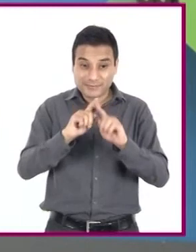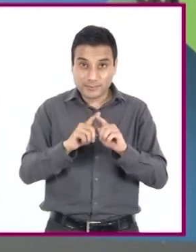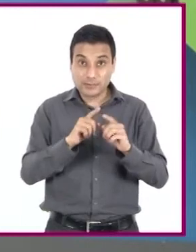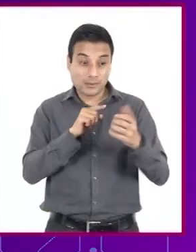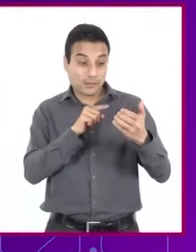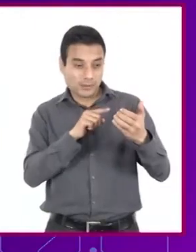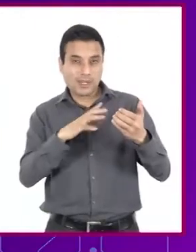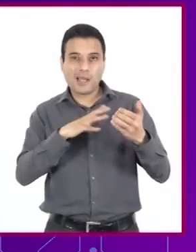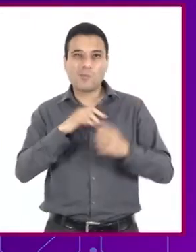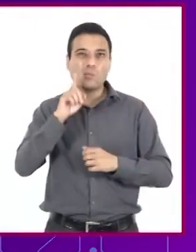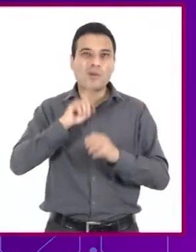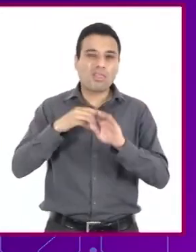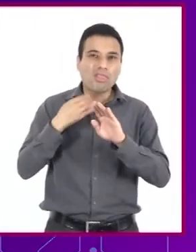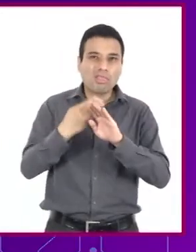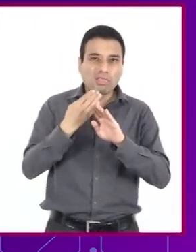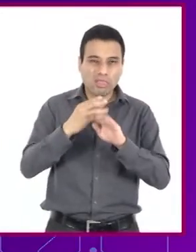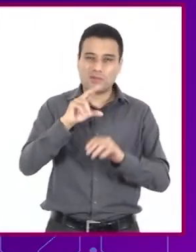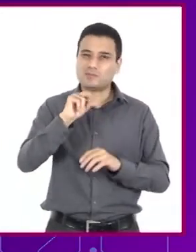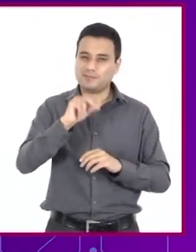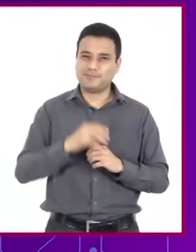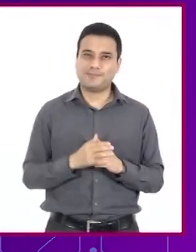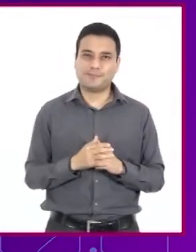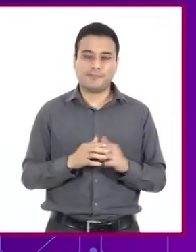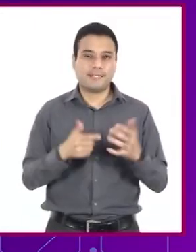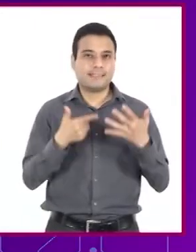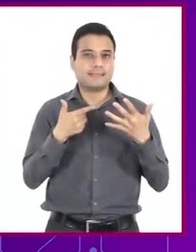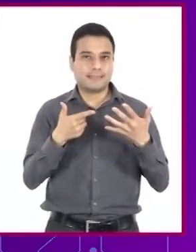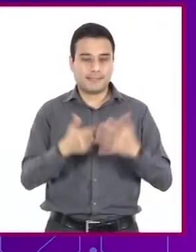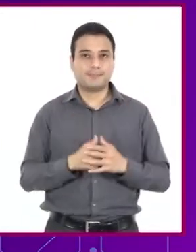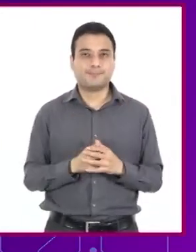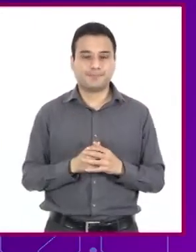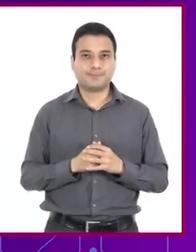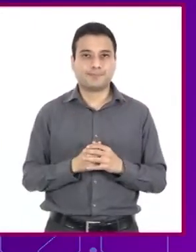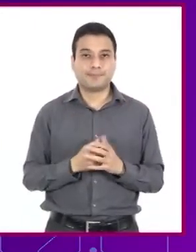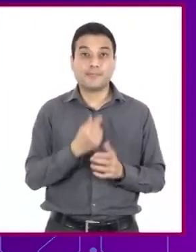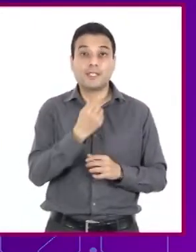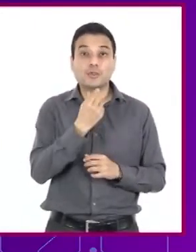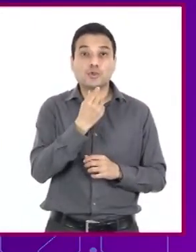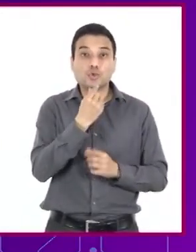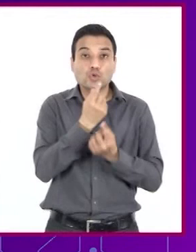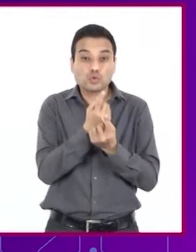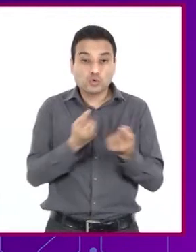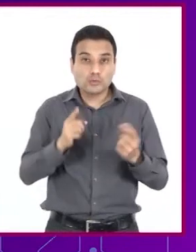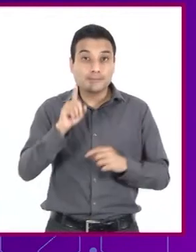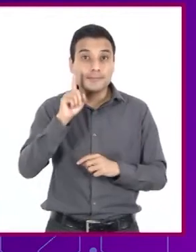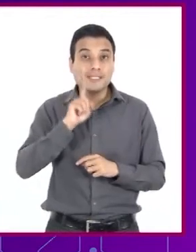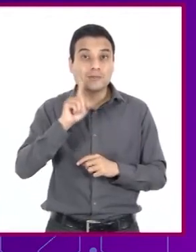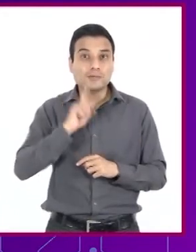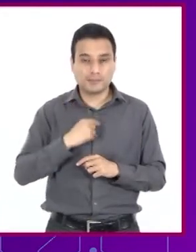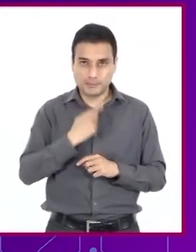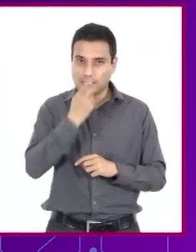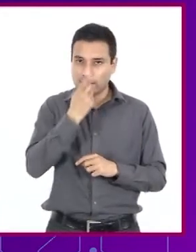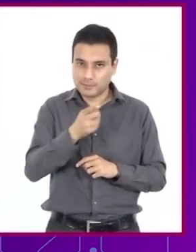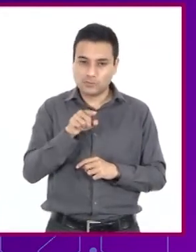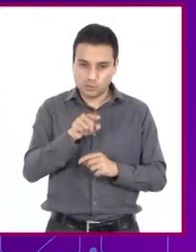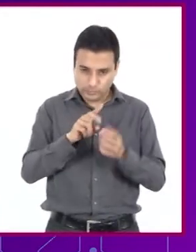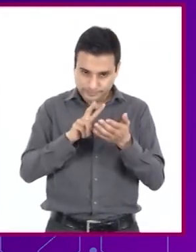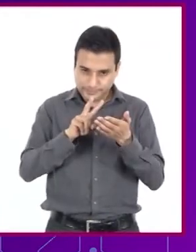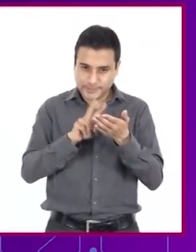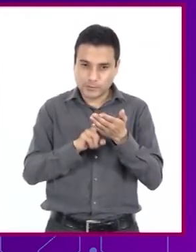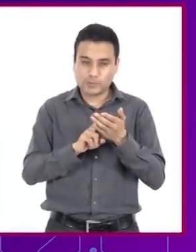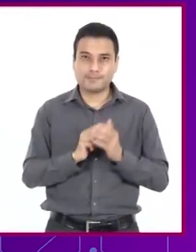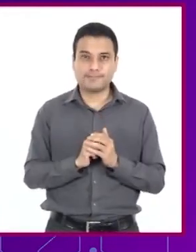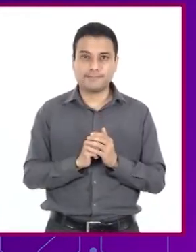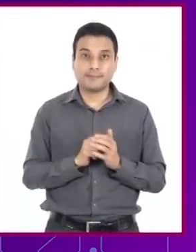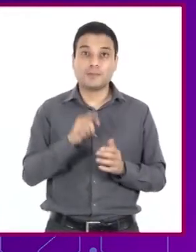género. 7. Enseñarles a las niñas lo valiosas que son. Recuérdenles a